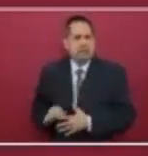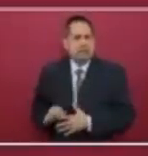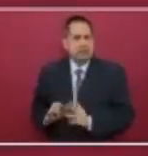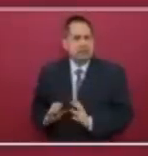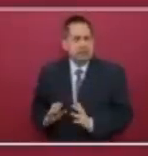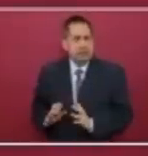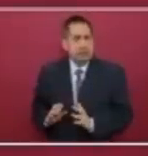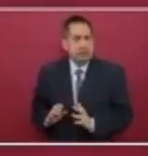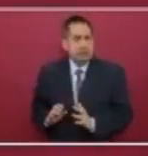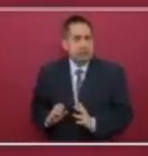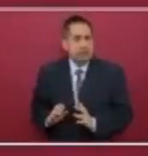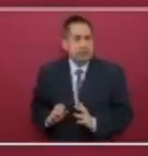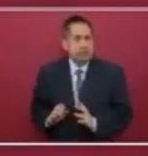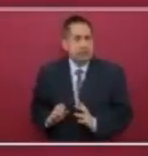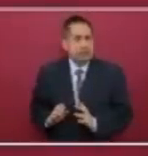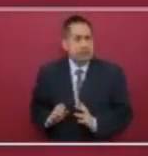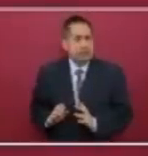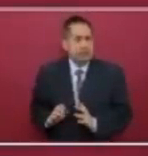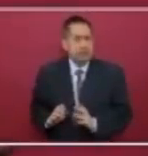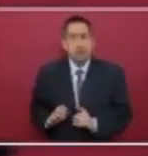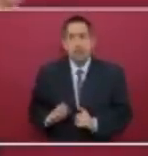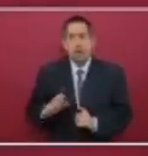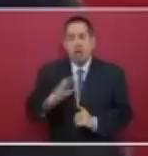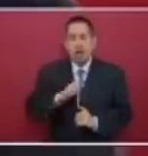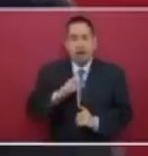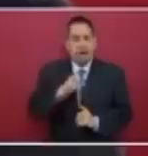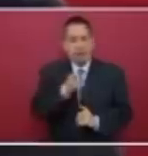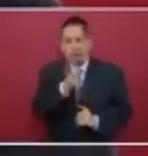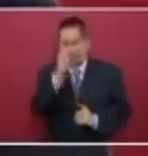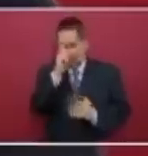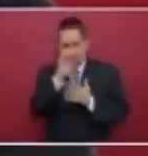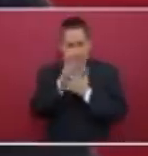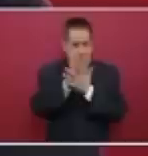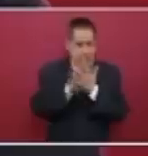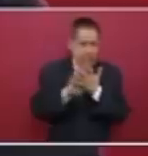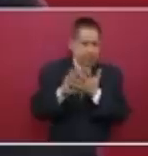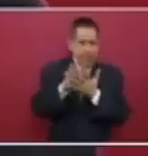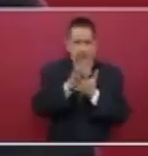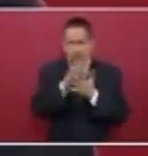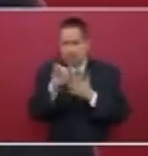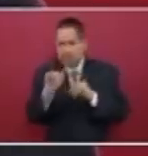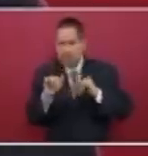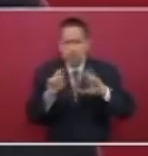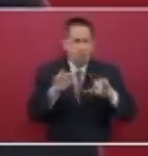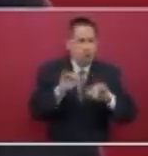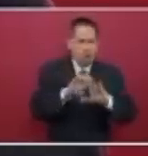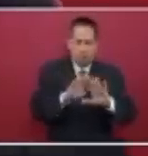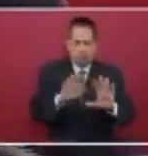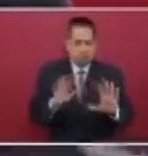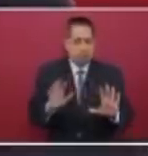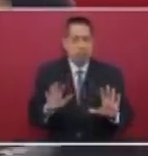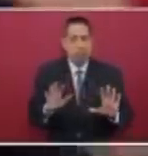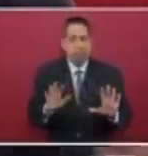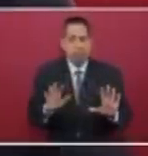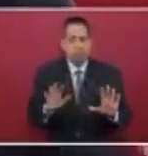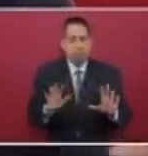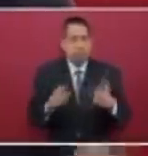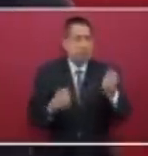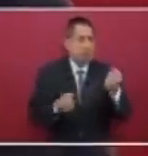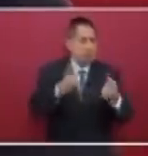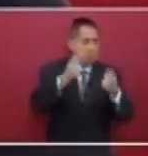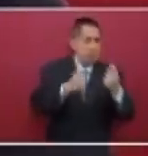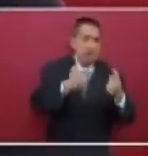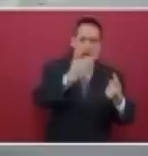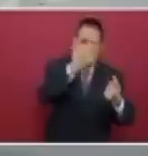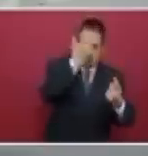ay una polarización sobre este tema hay muchos